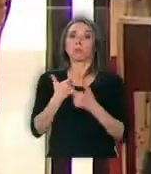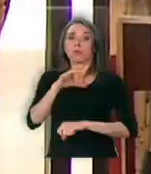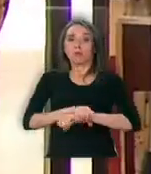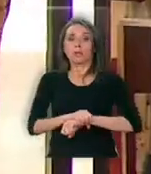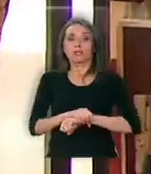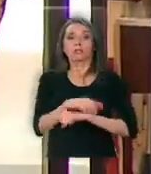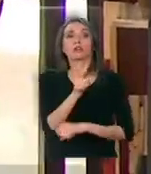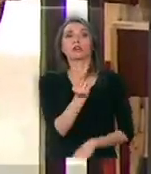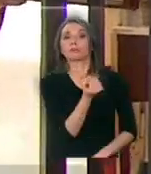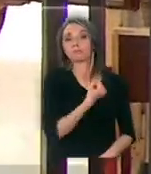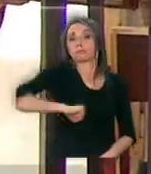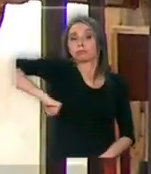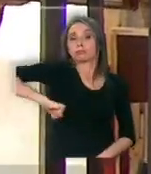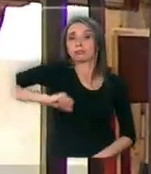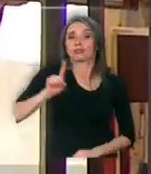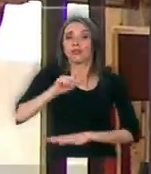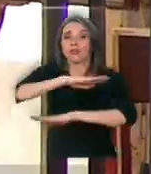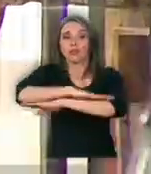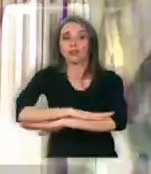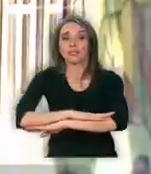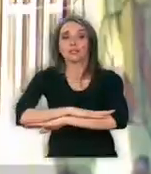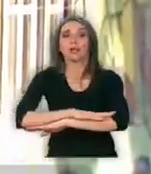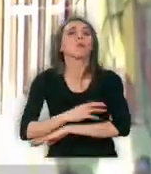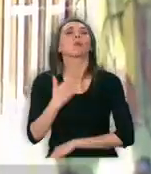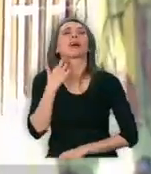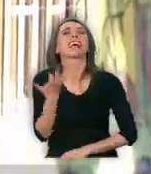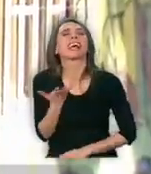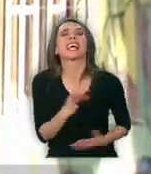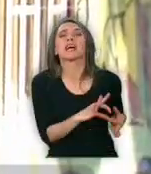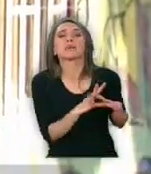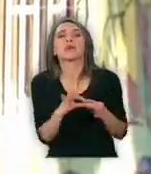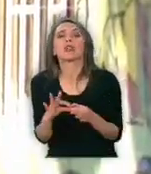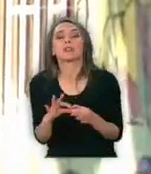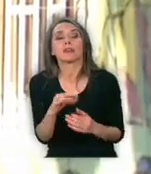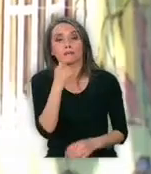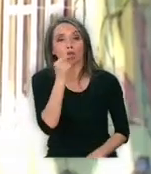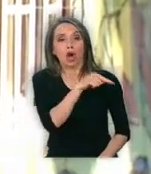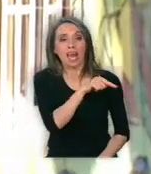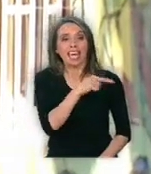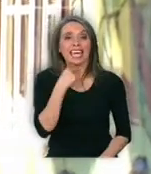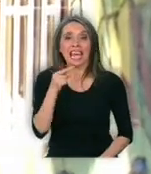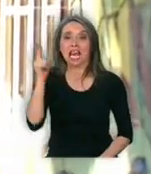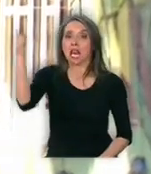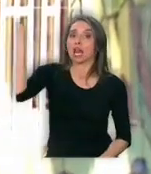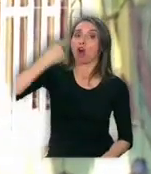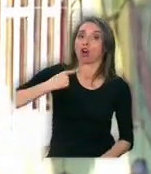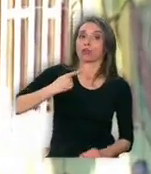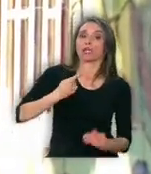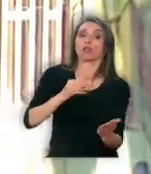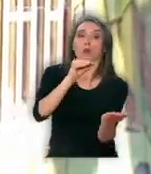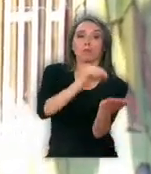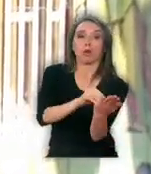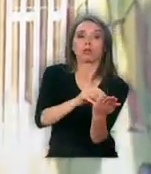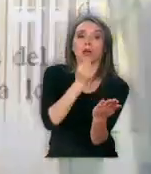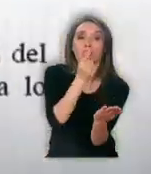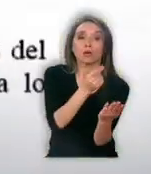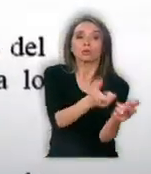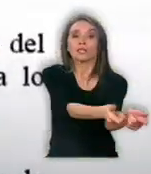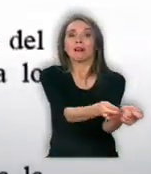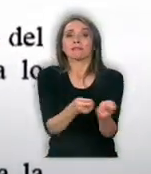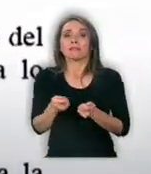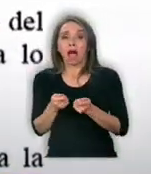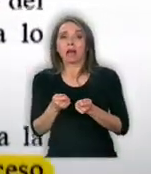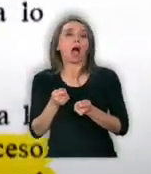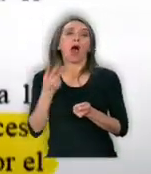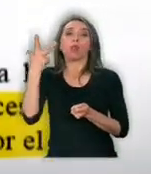La insubordinación habría sido el hecho de que él no quiso retirar la denuncia.